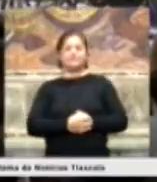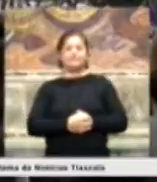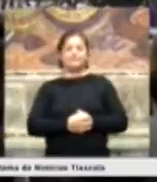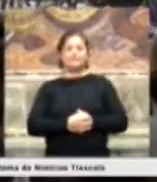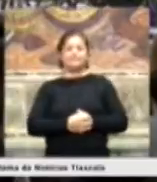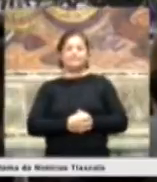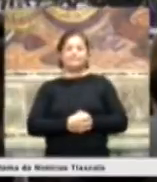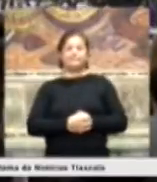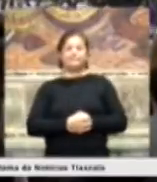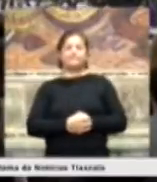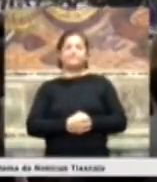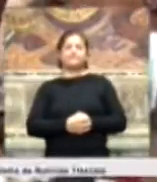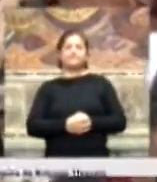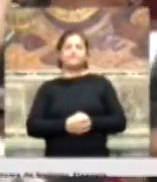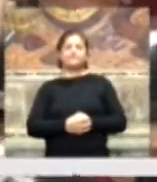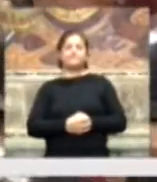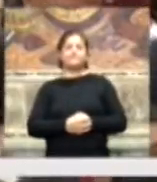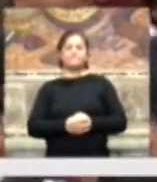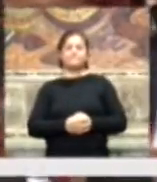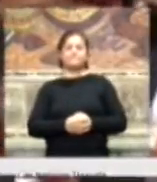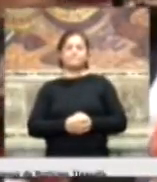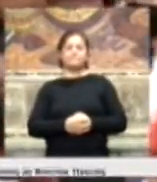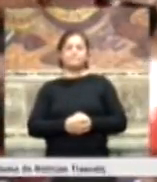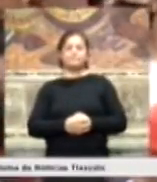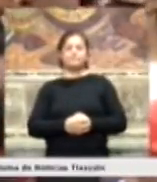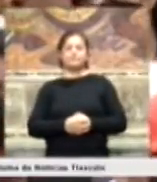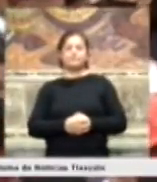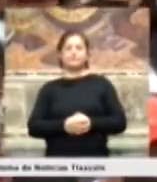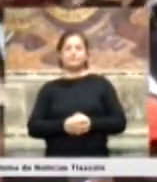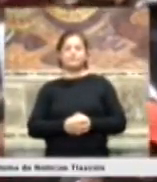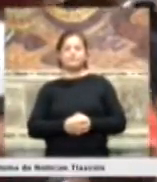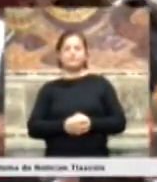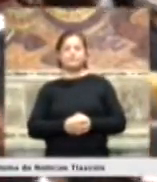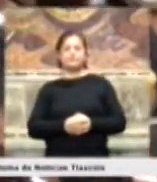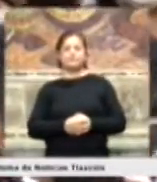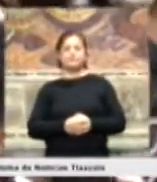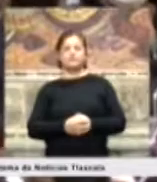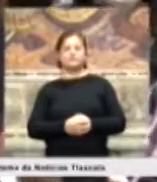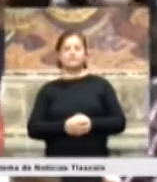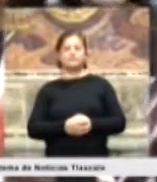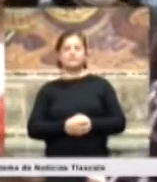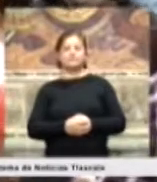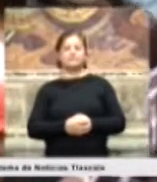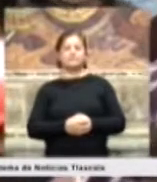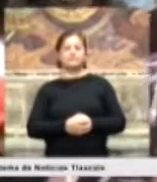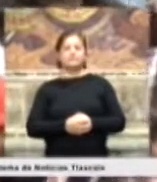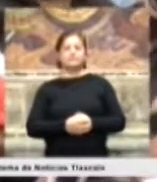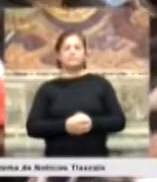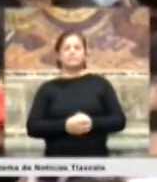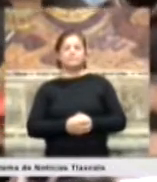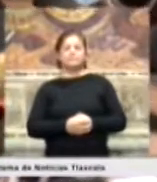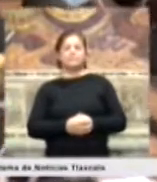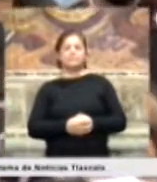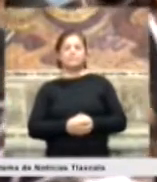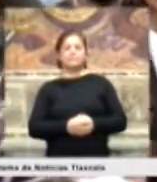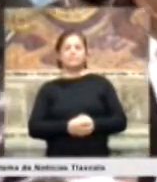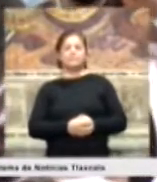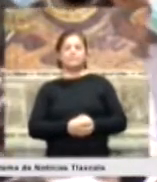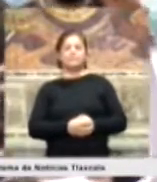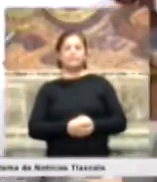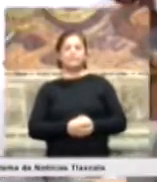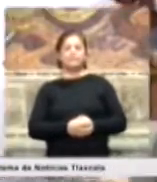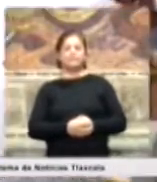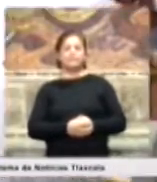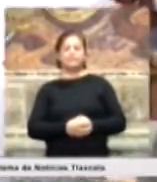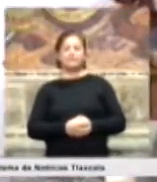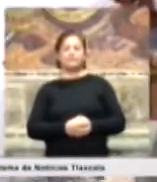del rubro destinado al desarrollo transversal, destacó la remodelación de 115 instituciones educativas de nivel básico, con una inversión